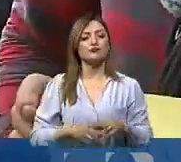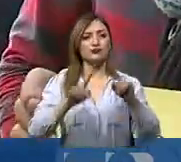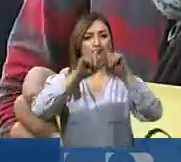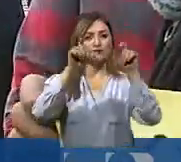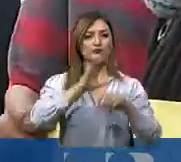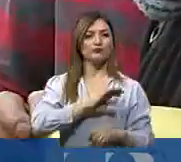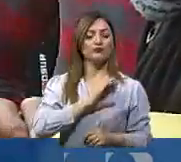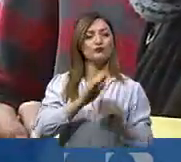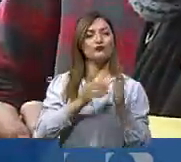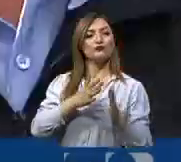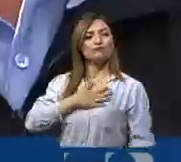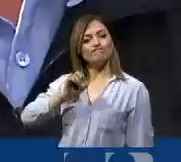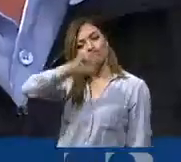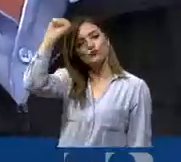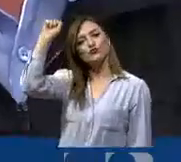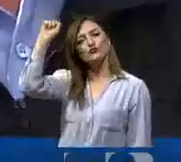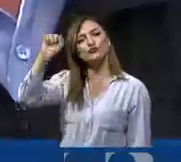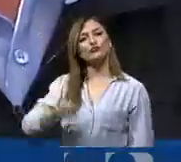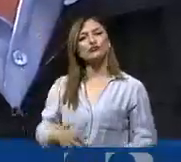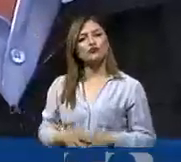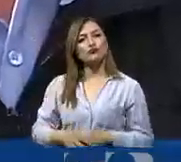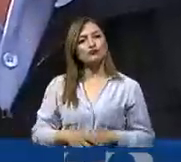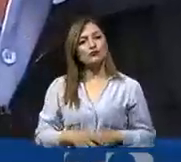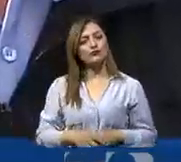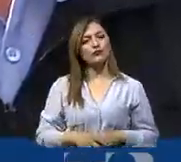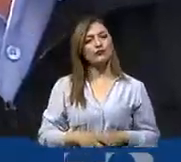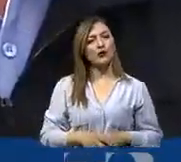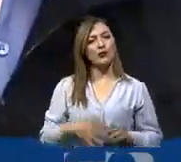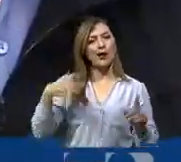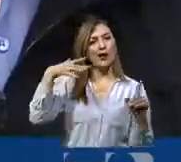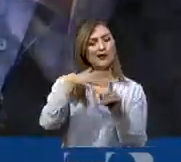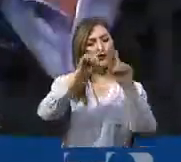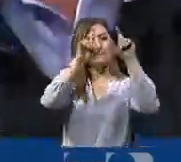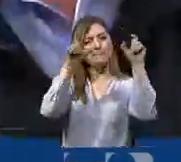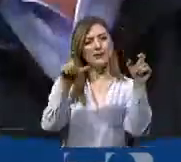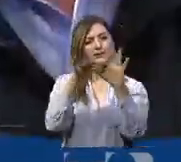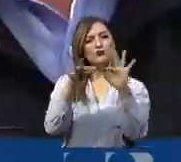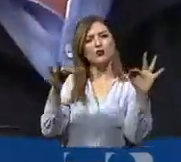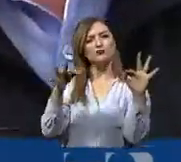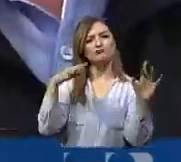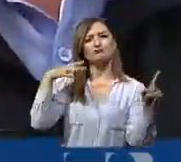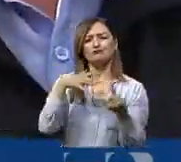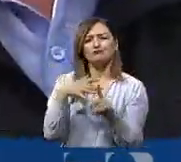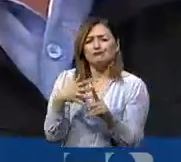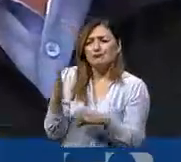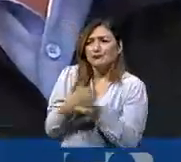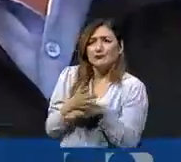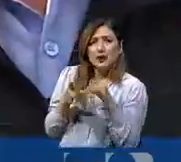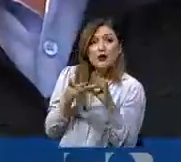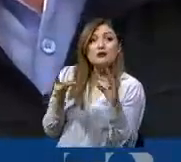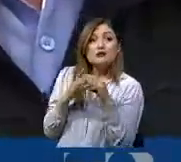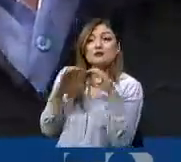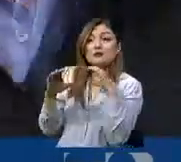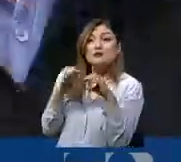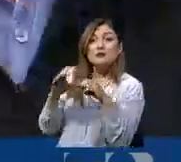ha violentado sus derechos. Ya basta de atropellos a la empresa EP Emaseo. Nos mandaron un comunicado que nos